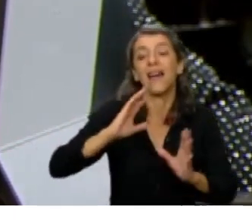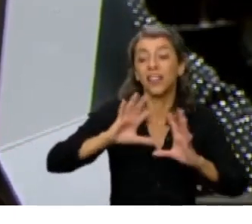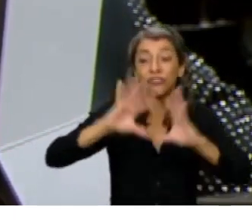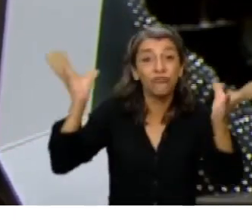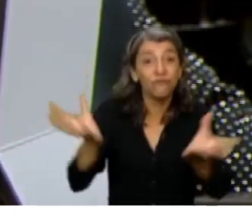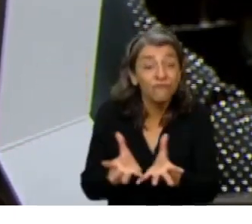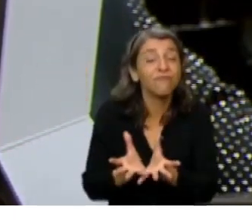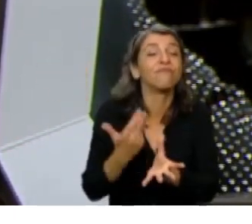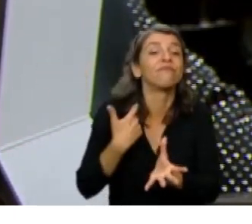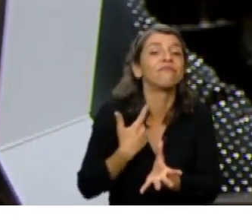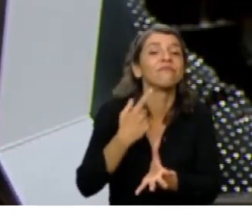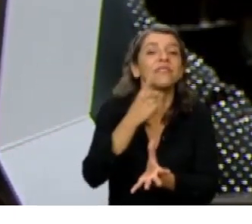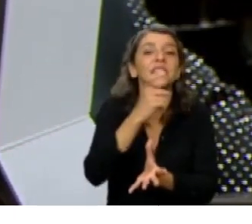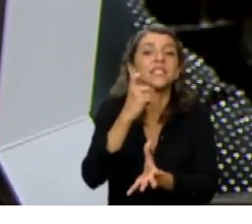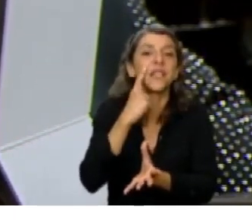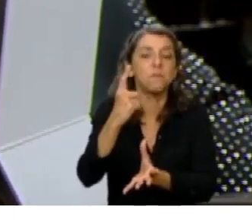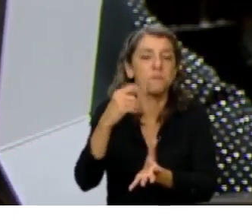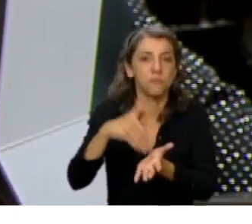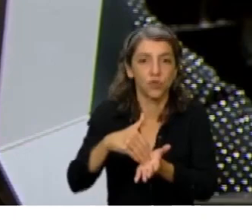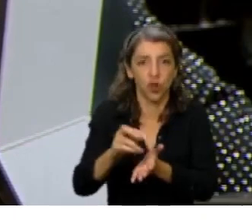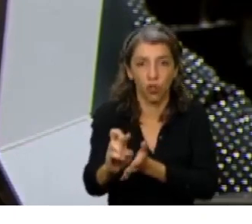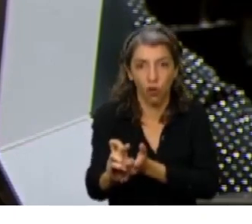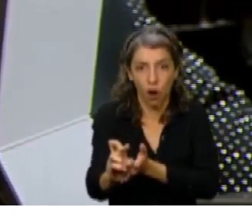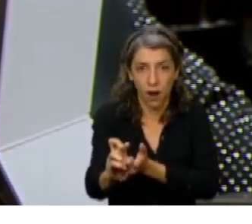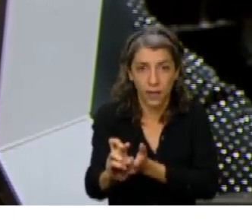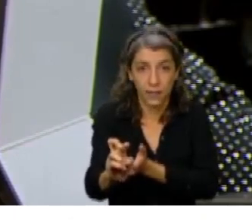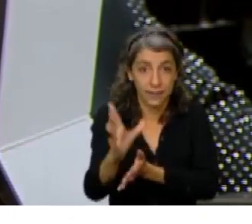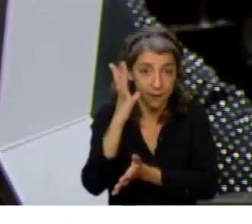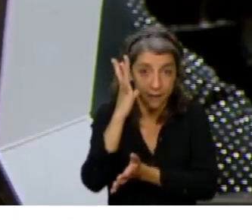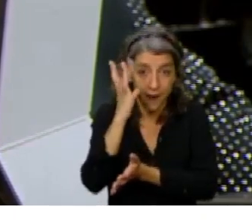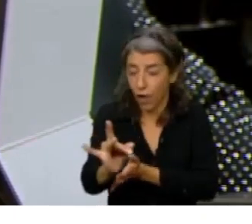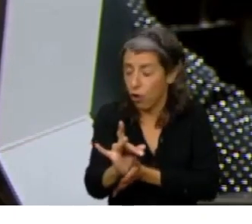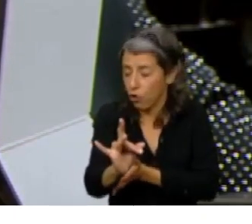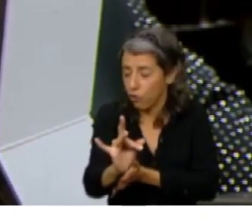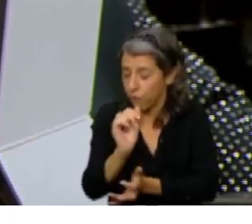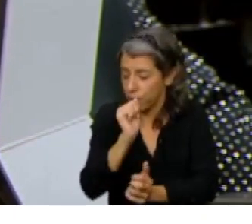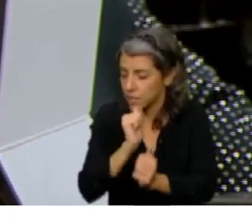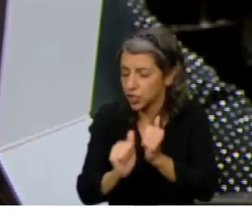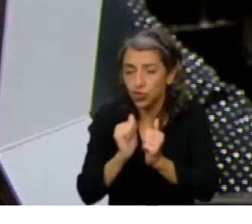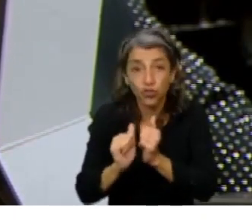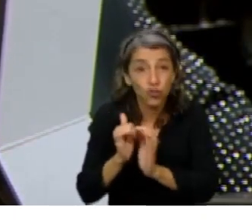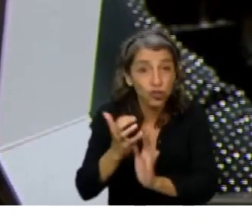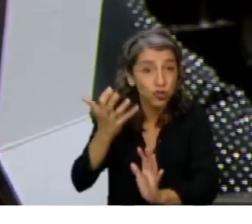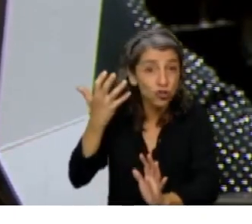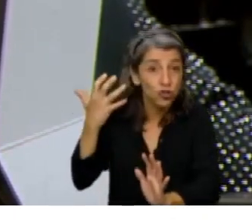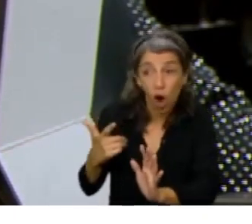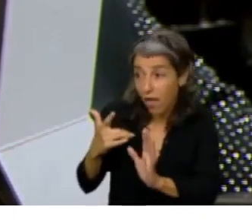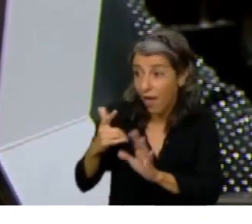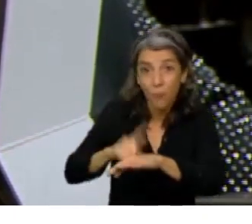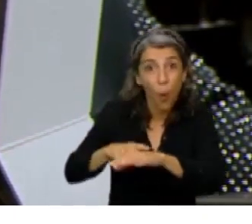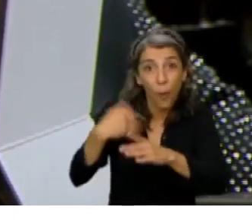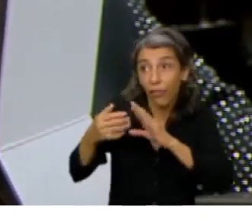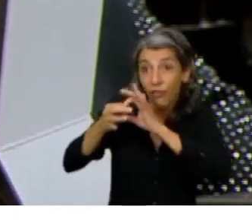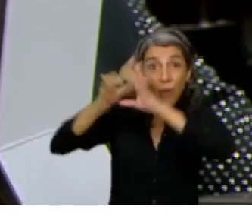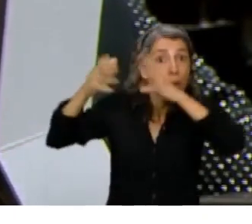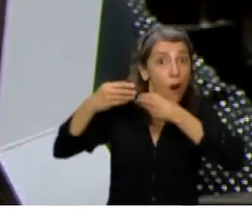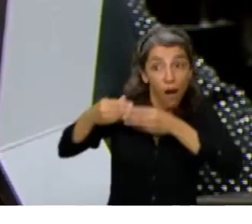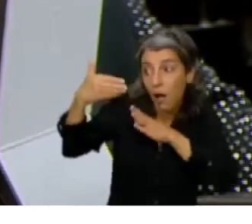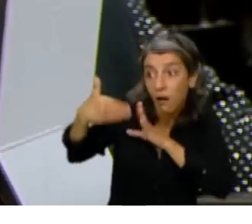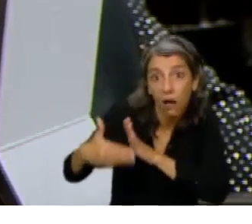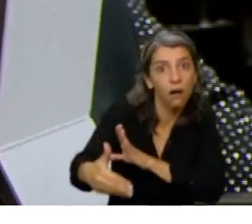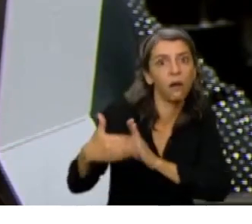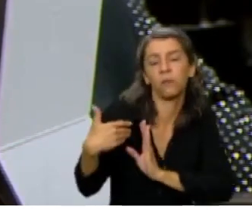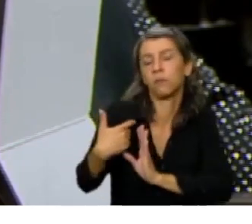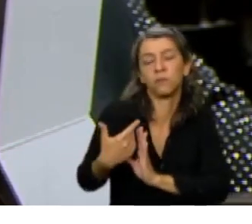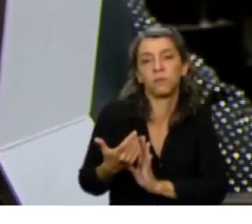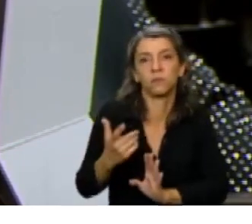casi 100 mil millones de dólares. Récord en la historia desde la restauración democrática. Nunca un